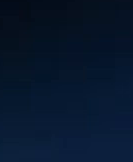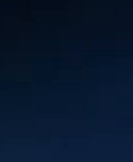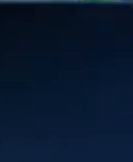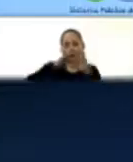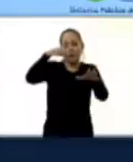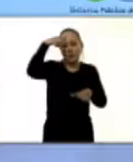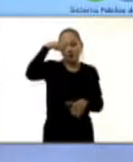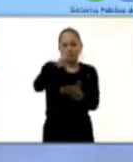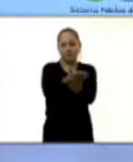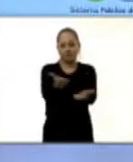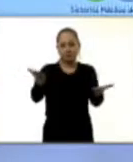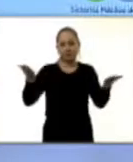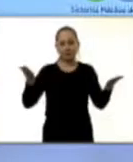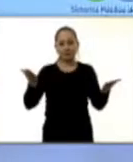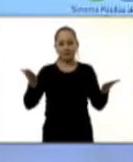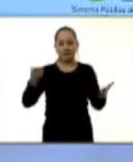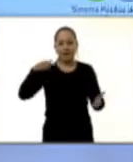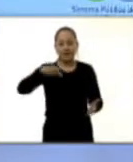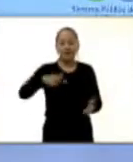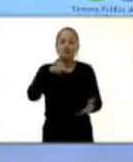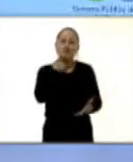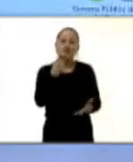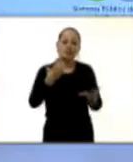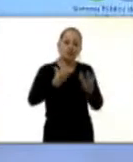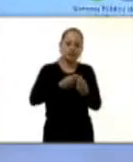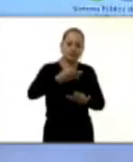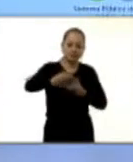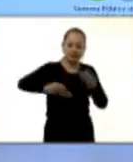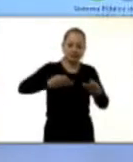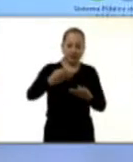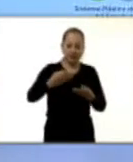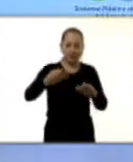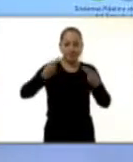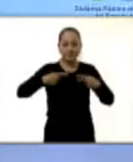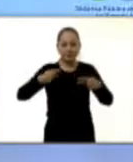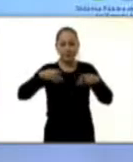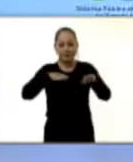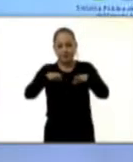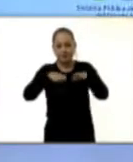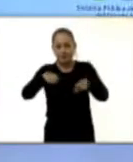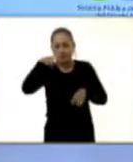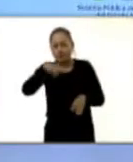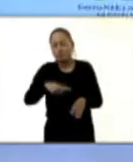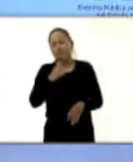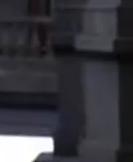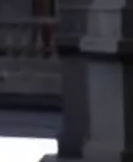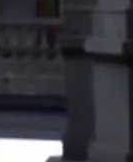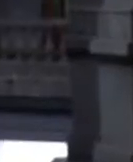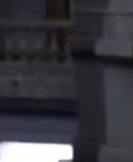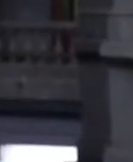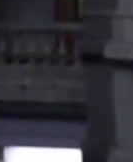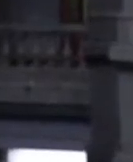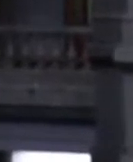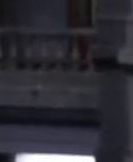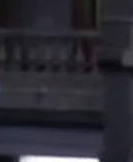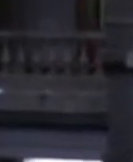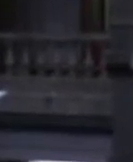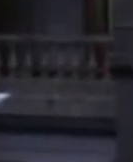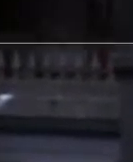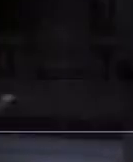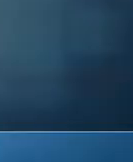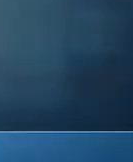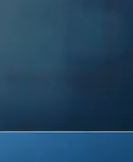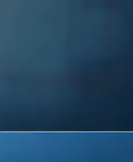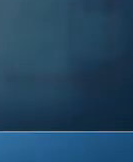Los que participamos en esta edición lo hacemos con mucho entusiasmo para informarle de lo que sucede en el ámbito de la cultura y los medios. Los hechos más relevantes